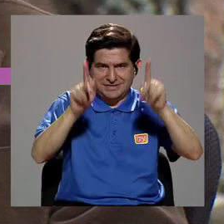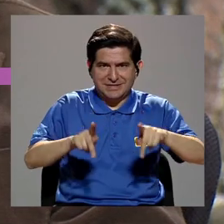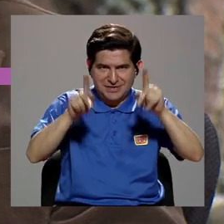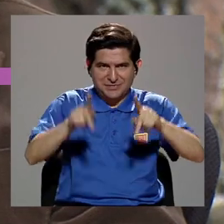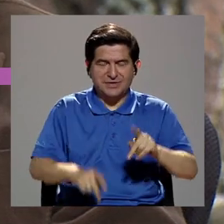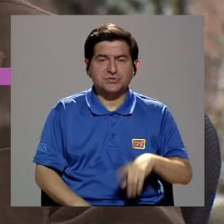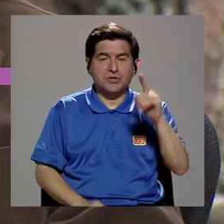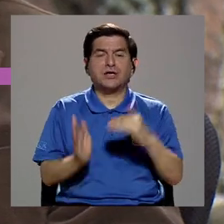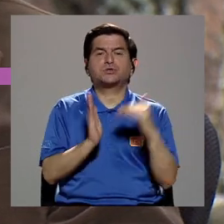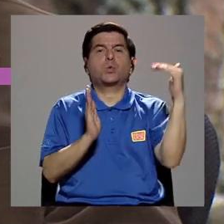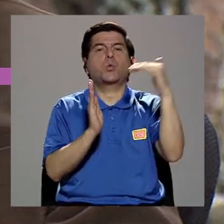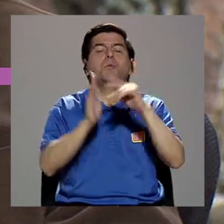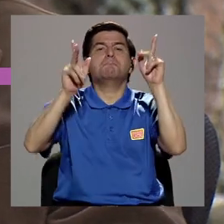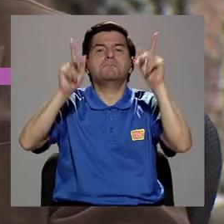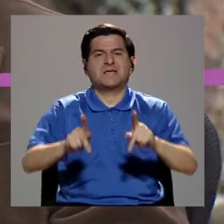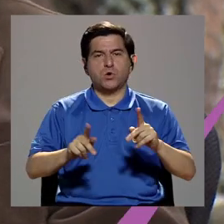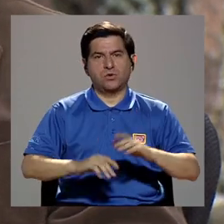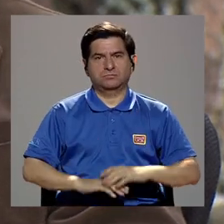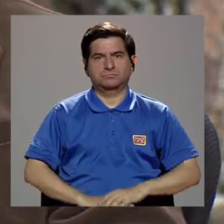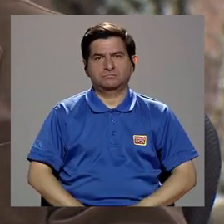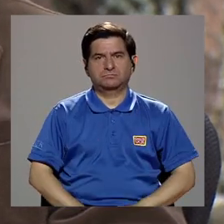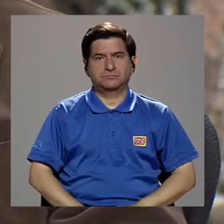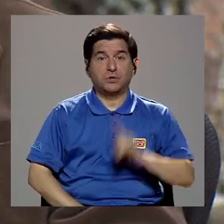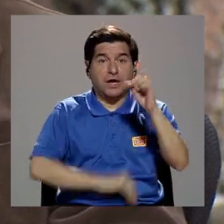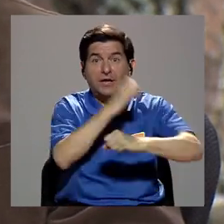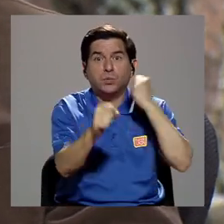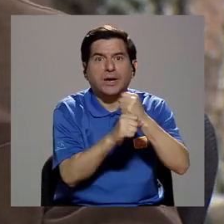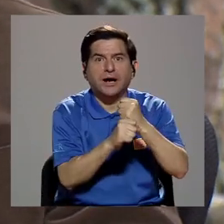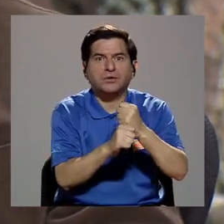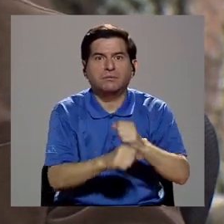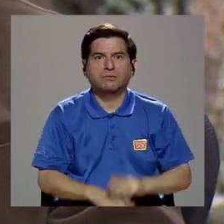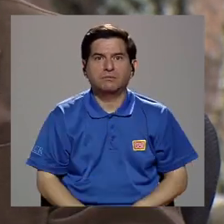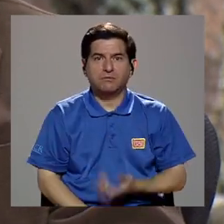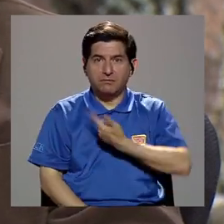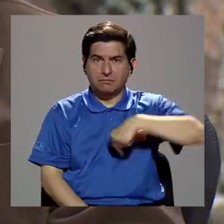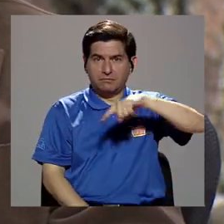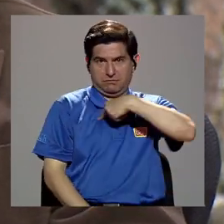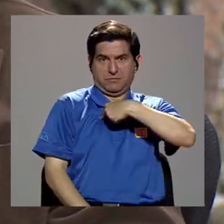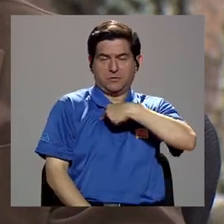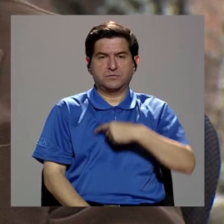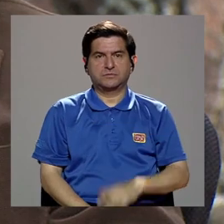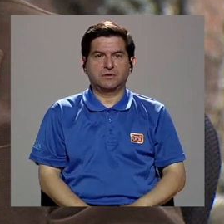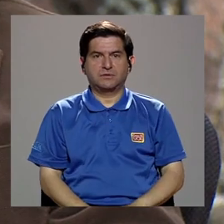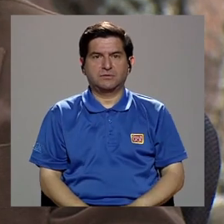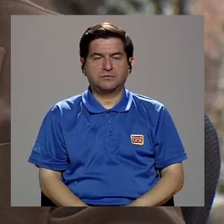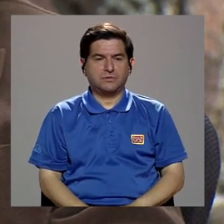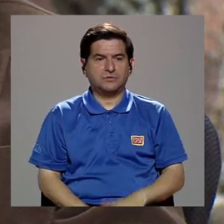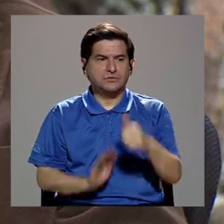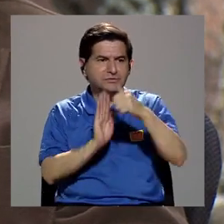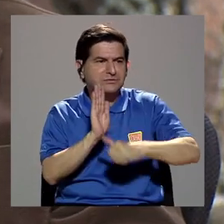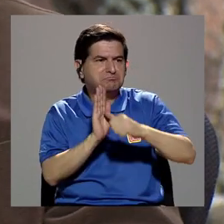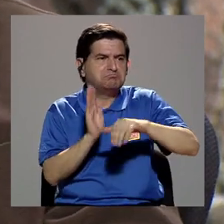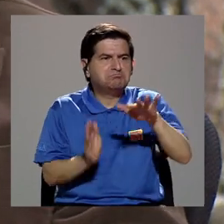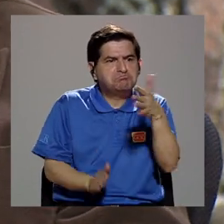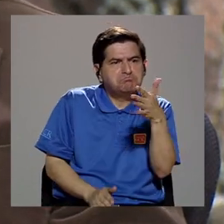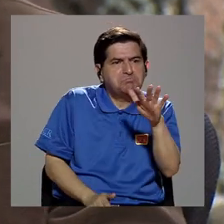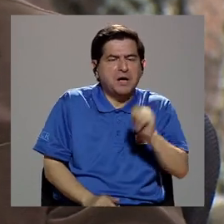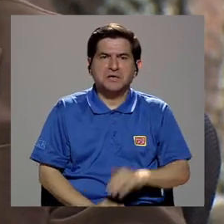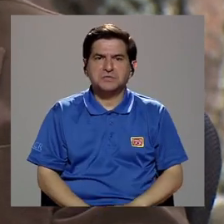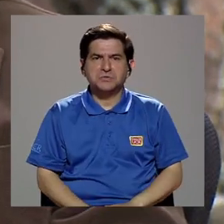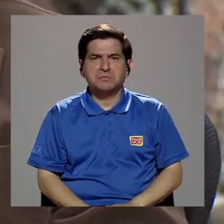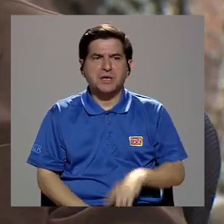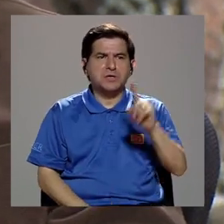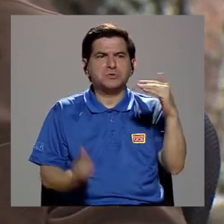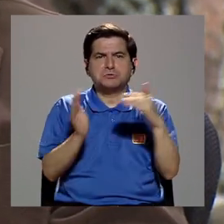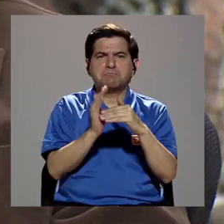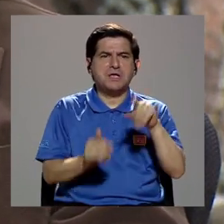200 a 250 pacientes por cada millón de habitantes por año. O sea que nosotros deberíamos de estar operando más o menos